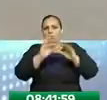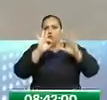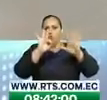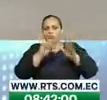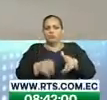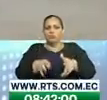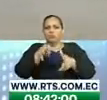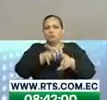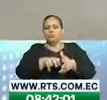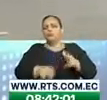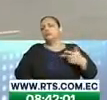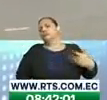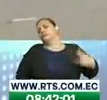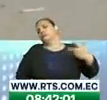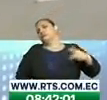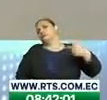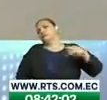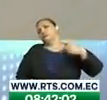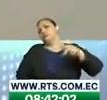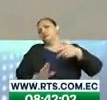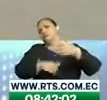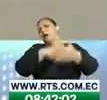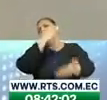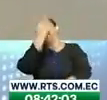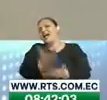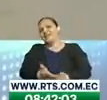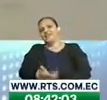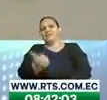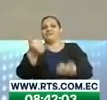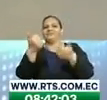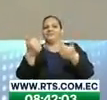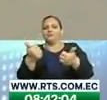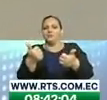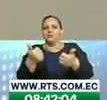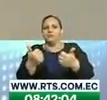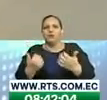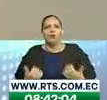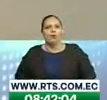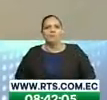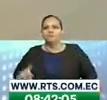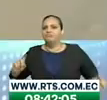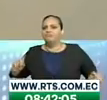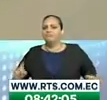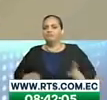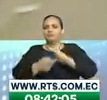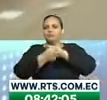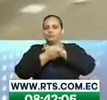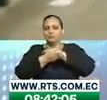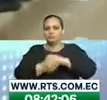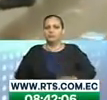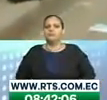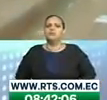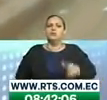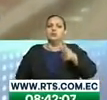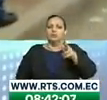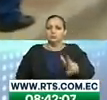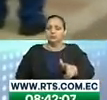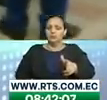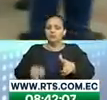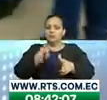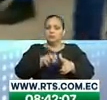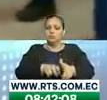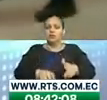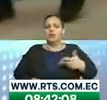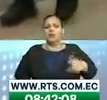pasan, hacen el mismo recorrido, y eso tiene que usted tener en claro y en cuenta de que puede bajarse la